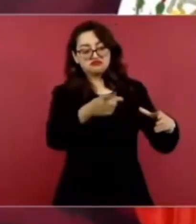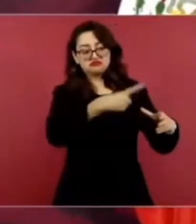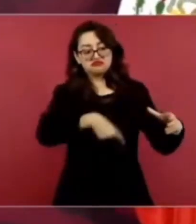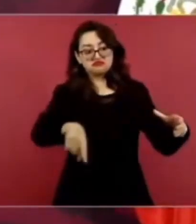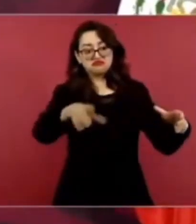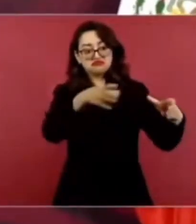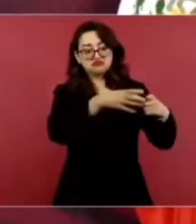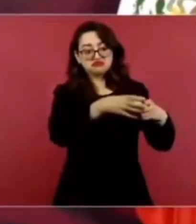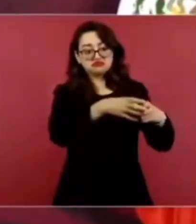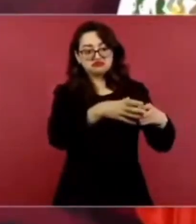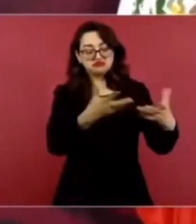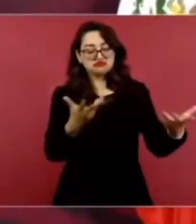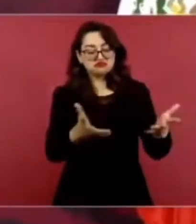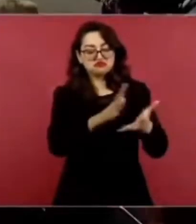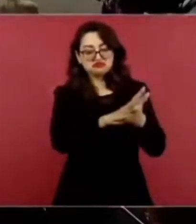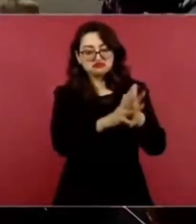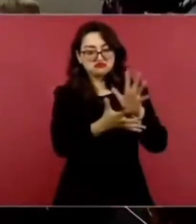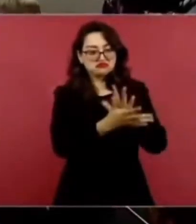la política